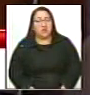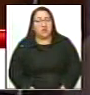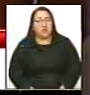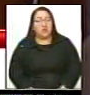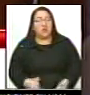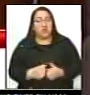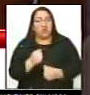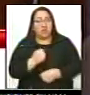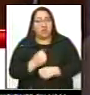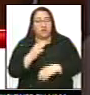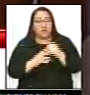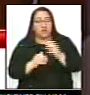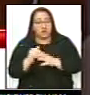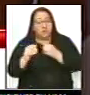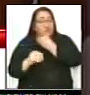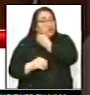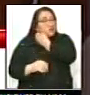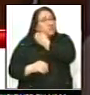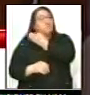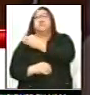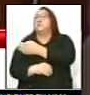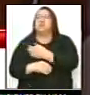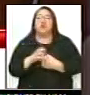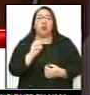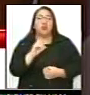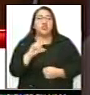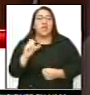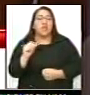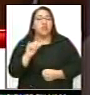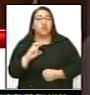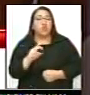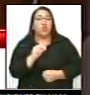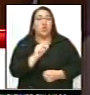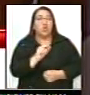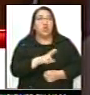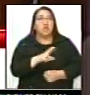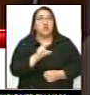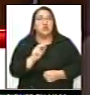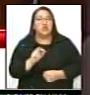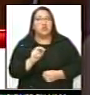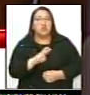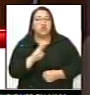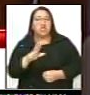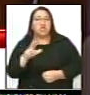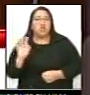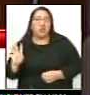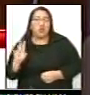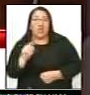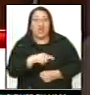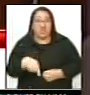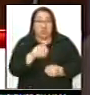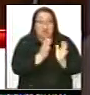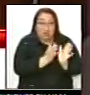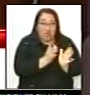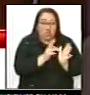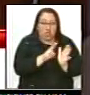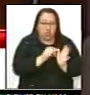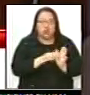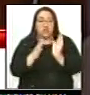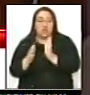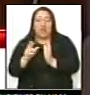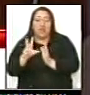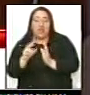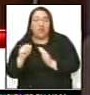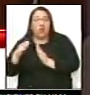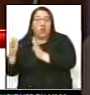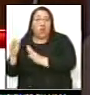las obras de construcción del corredor vial interoceánico sur, tramo 2, 3 y 4. Y sabemos que esos tramos